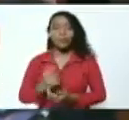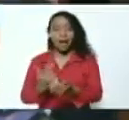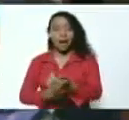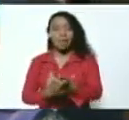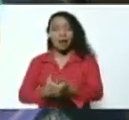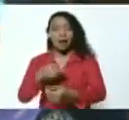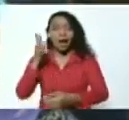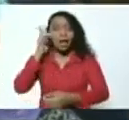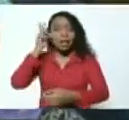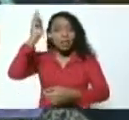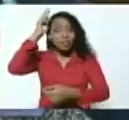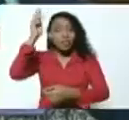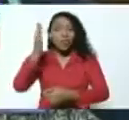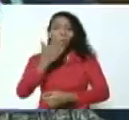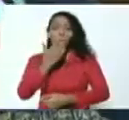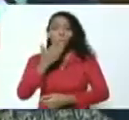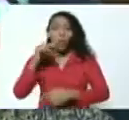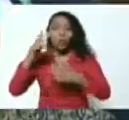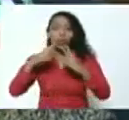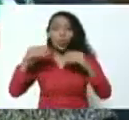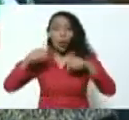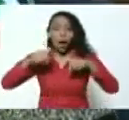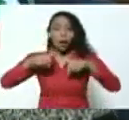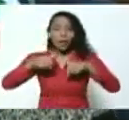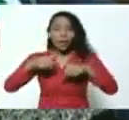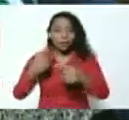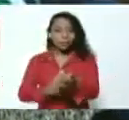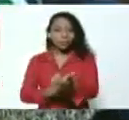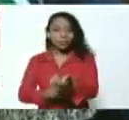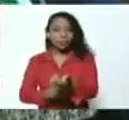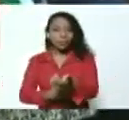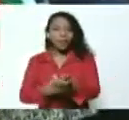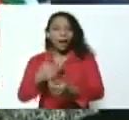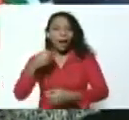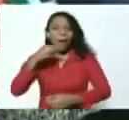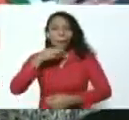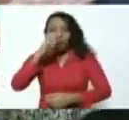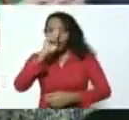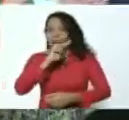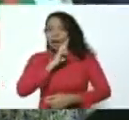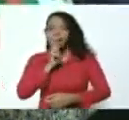indígenas, están todas por aquí. Los hermanos Noelí, madre Noelí.